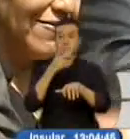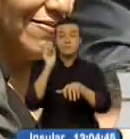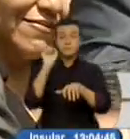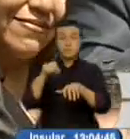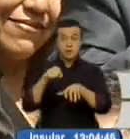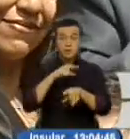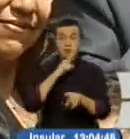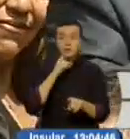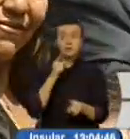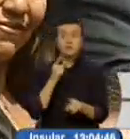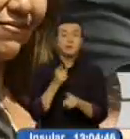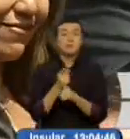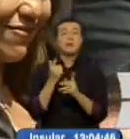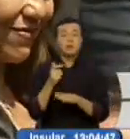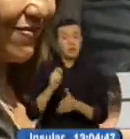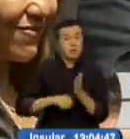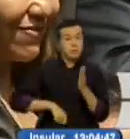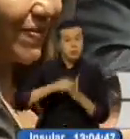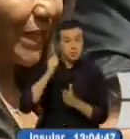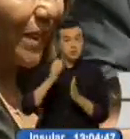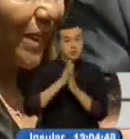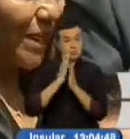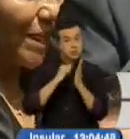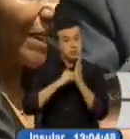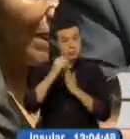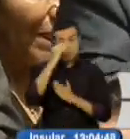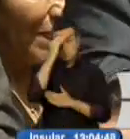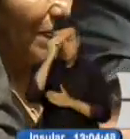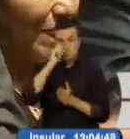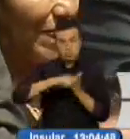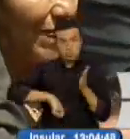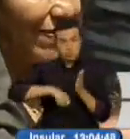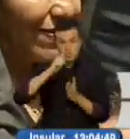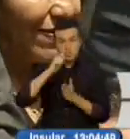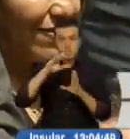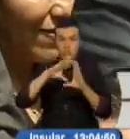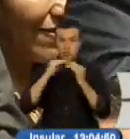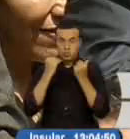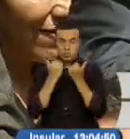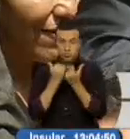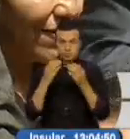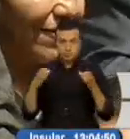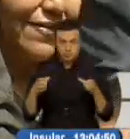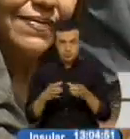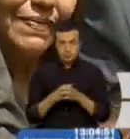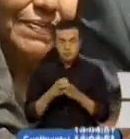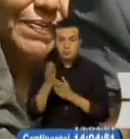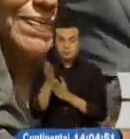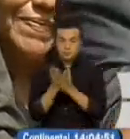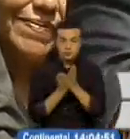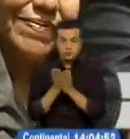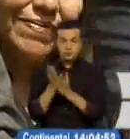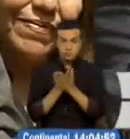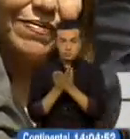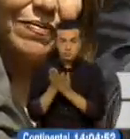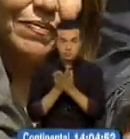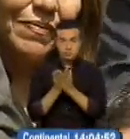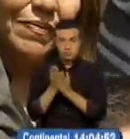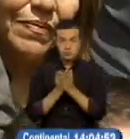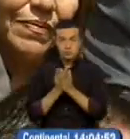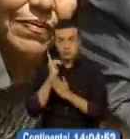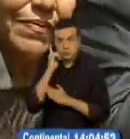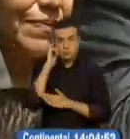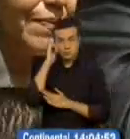pueda autorizar el Ministro de Educación una comisión de servicios para uno de